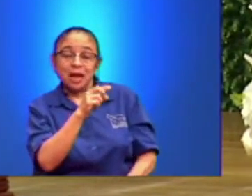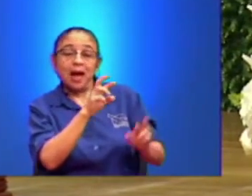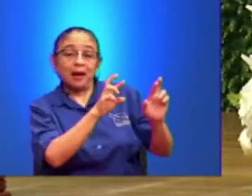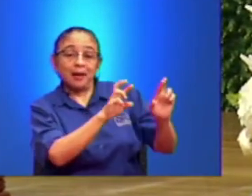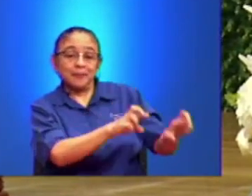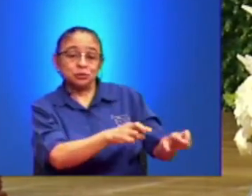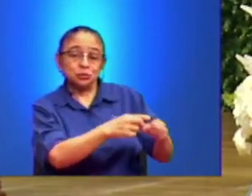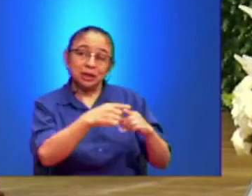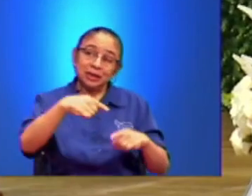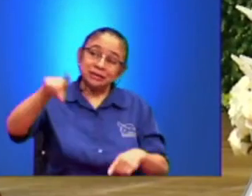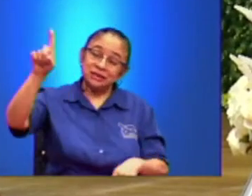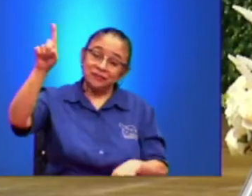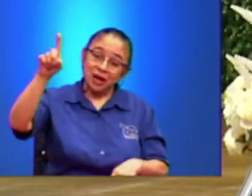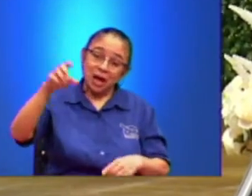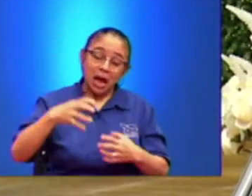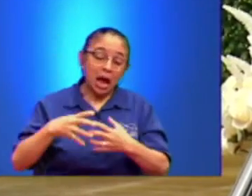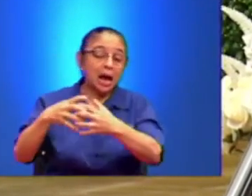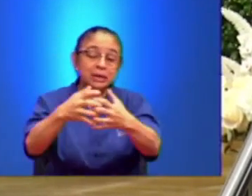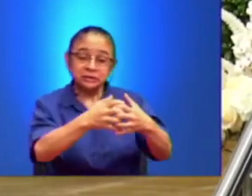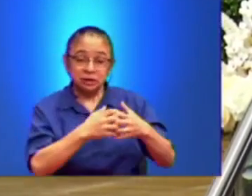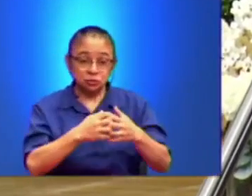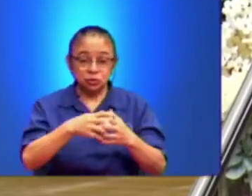inglés con uno que no sabía